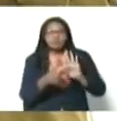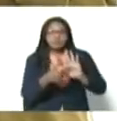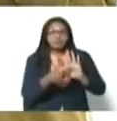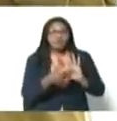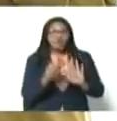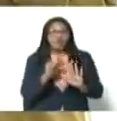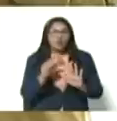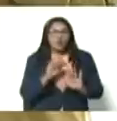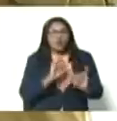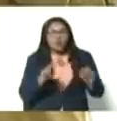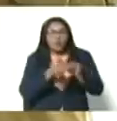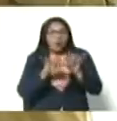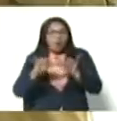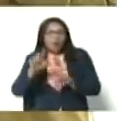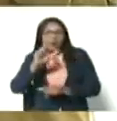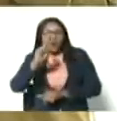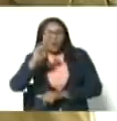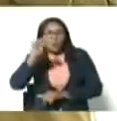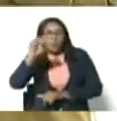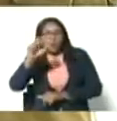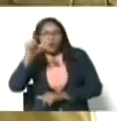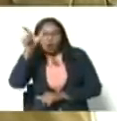Ni el de Luna.